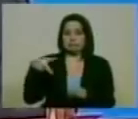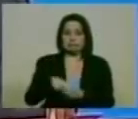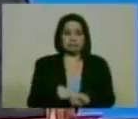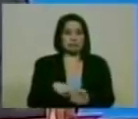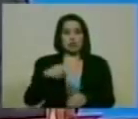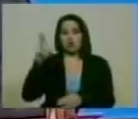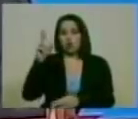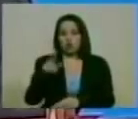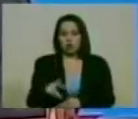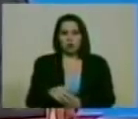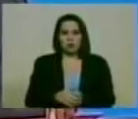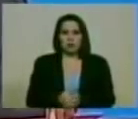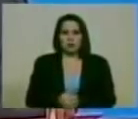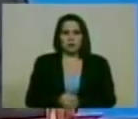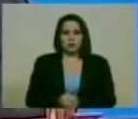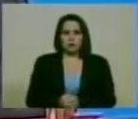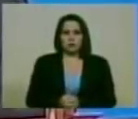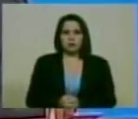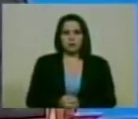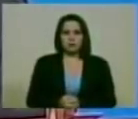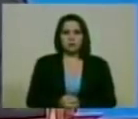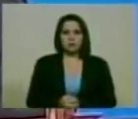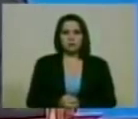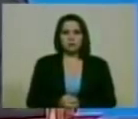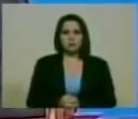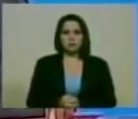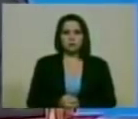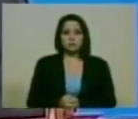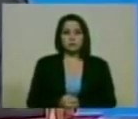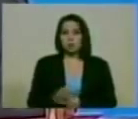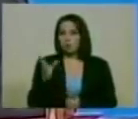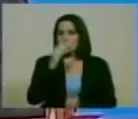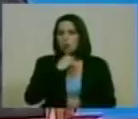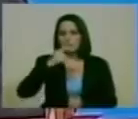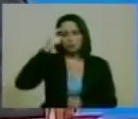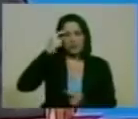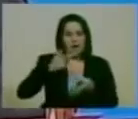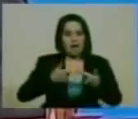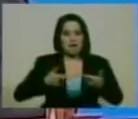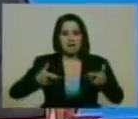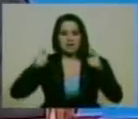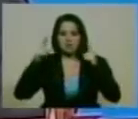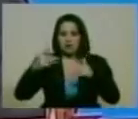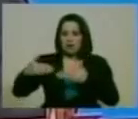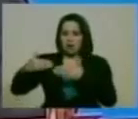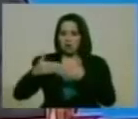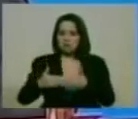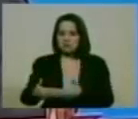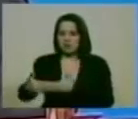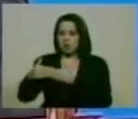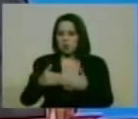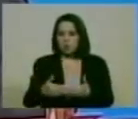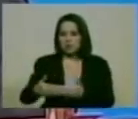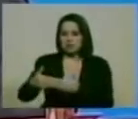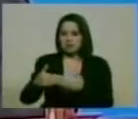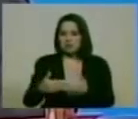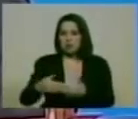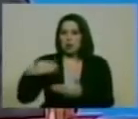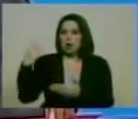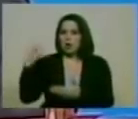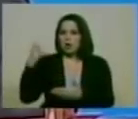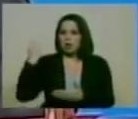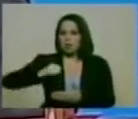días. No hay un día que pase que el imperialismo norteamericano y la oligarquía criminal de Bogotá